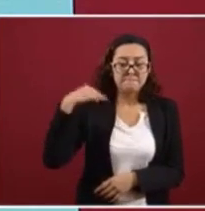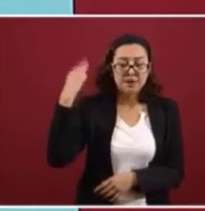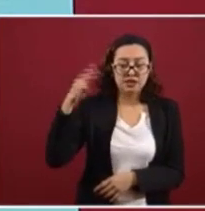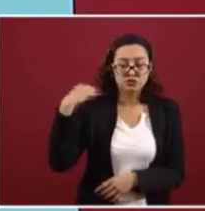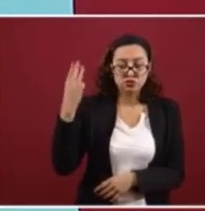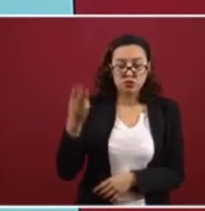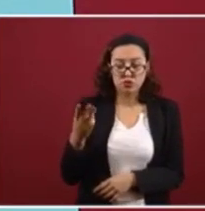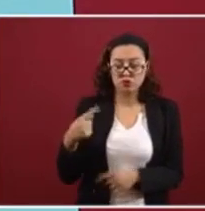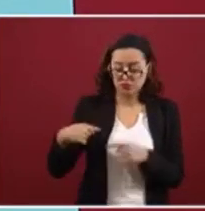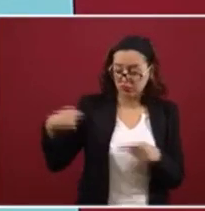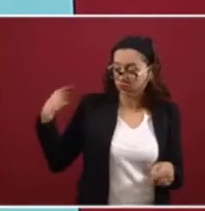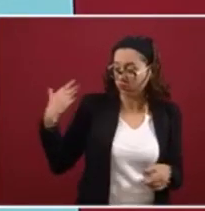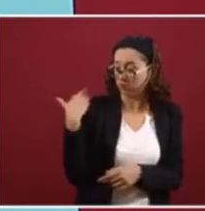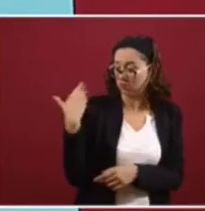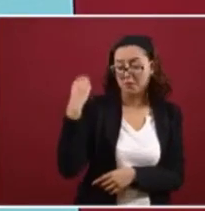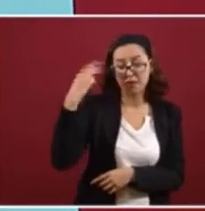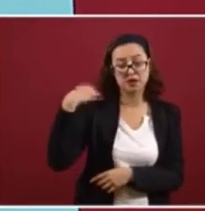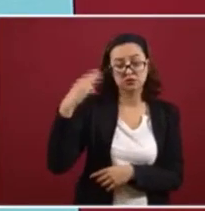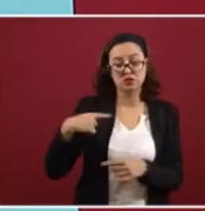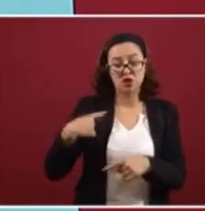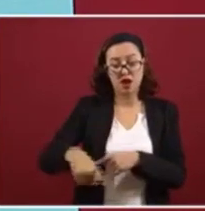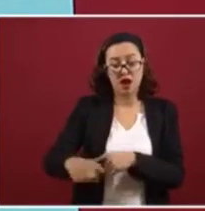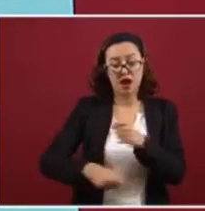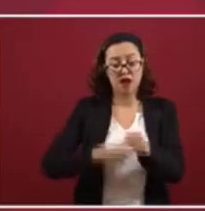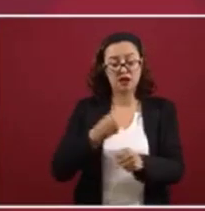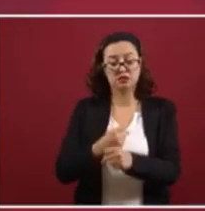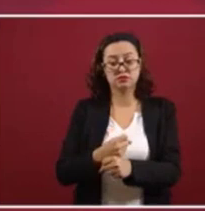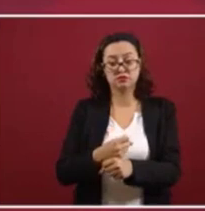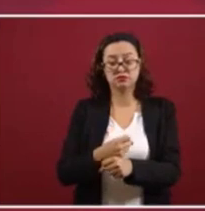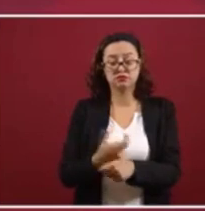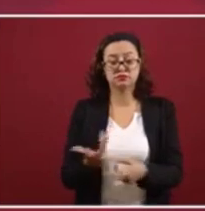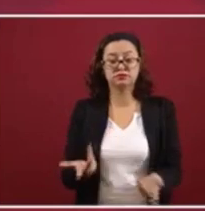ahora el periódico